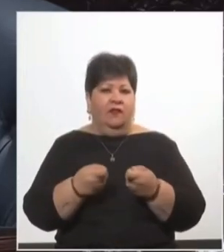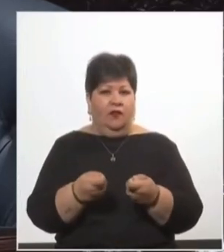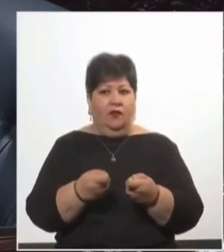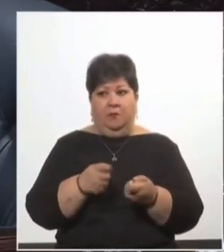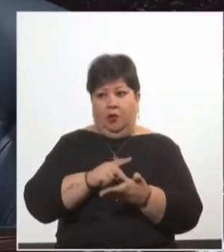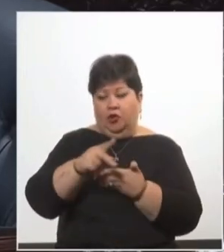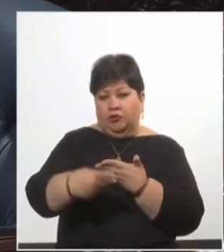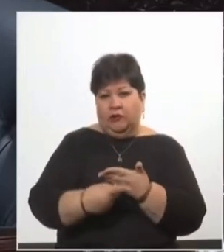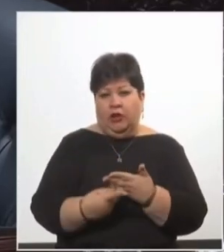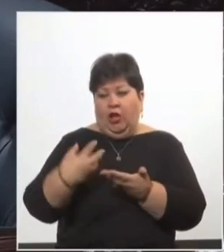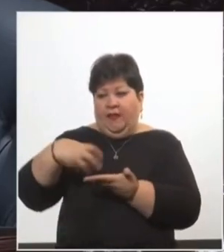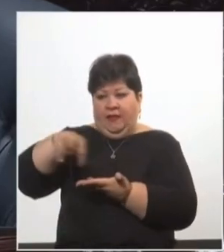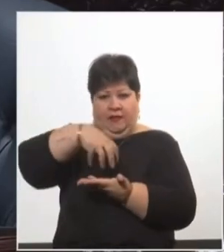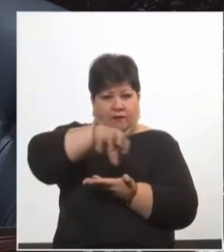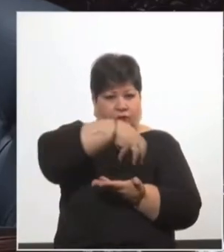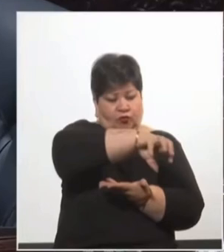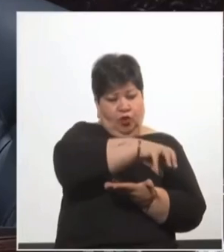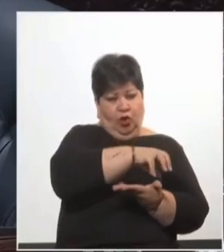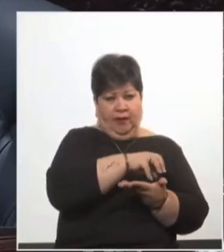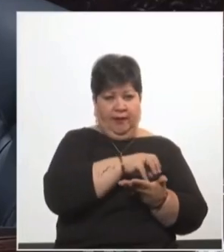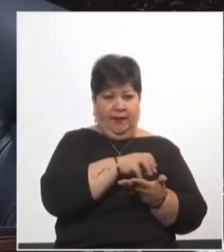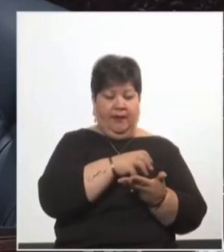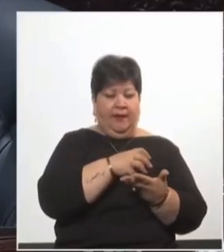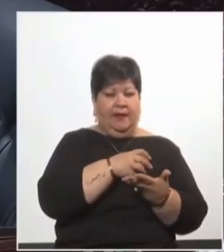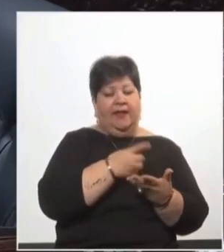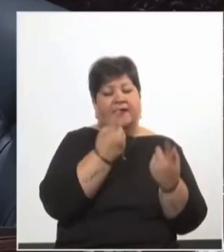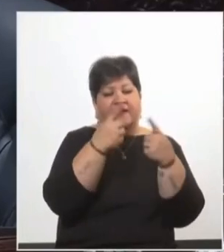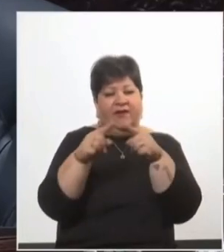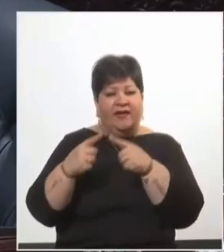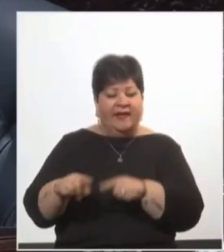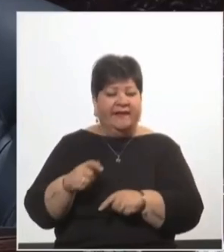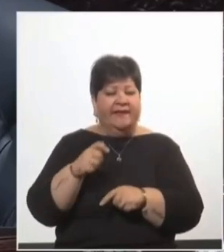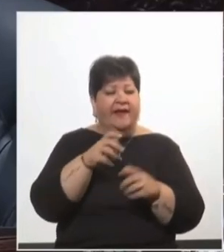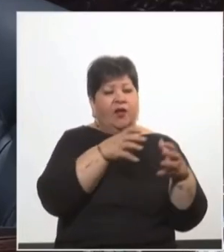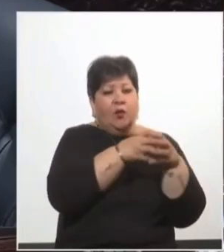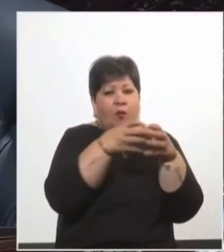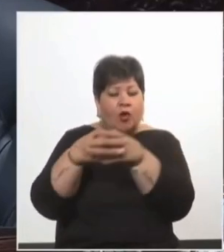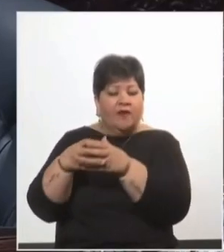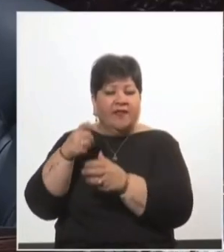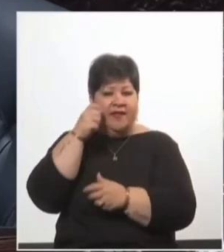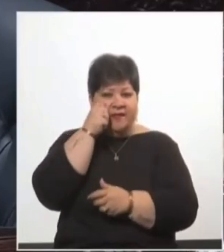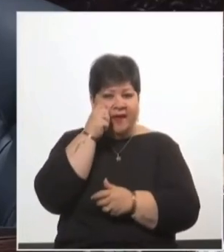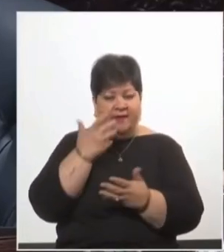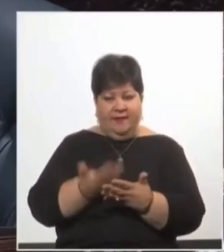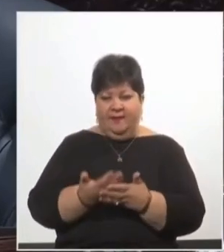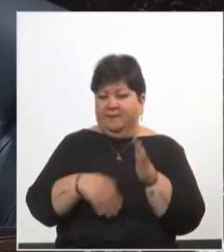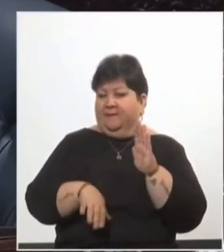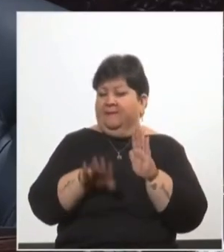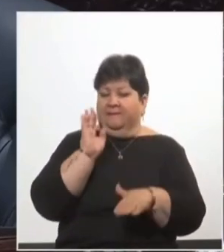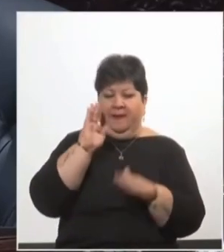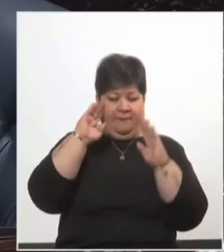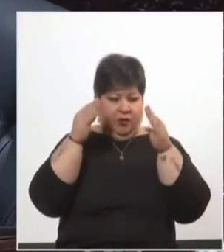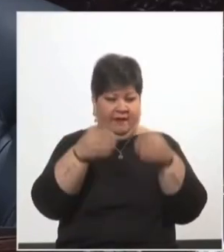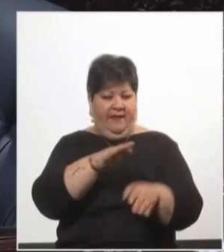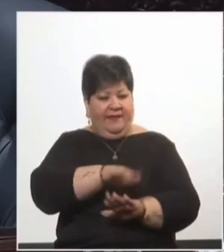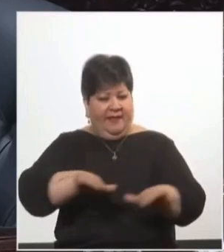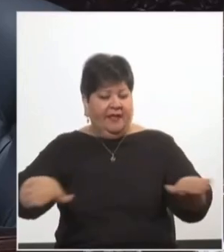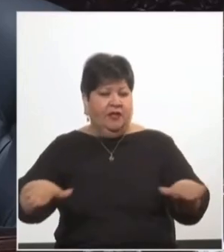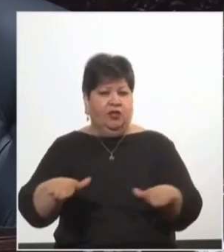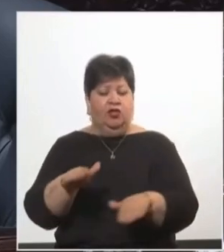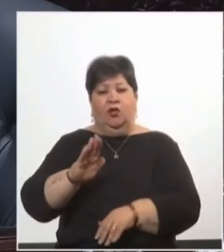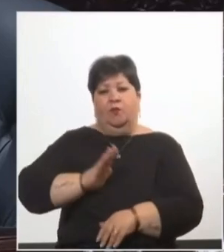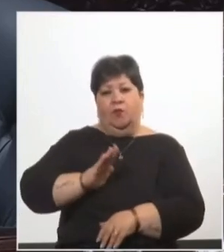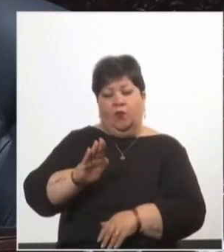una distribución generacional del gasto público social hacia quienes más hoy tienen que ser nuestra prioridad: niños, niñas,